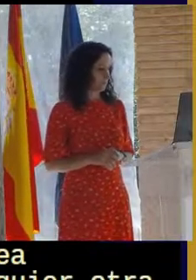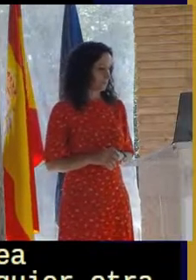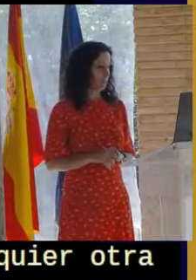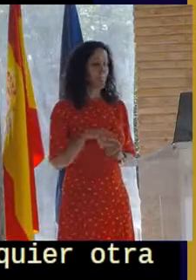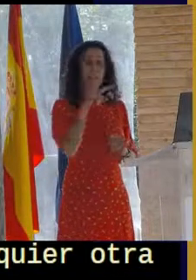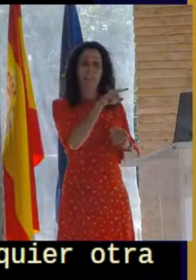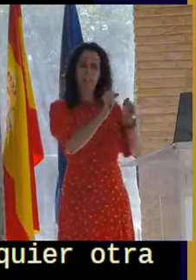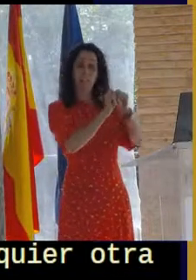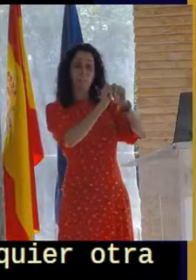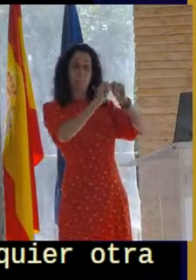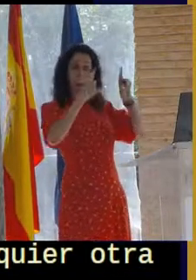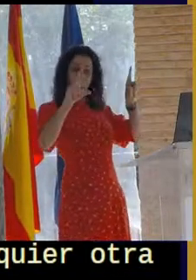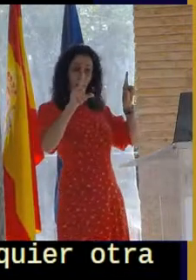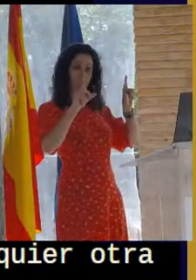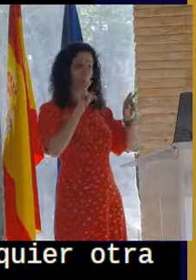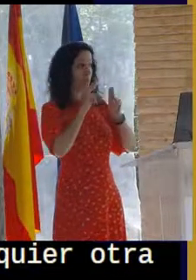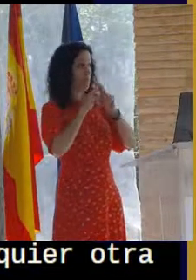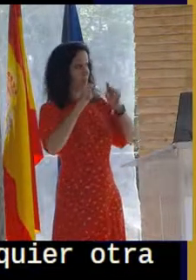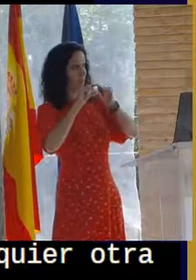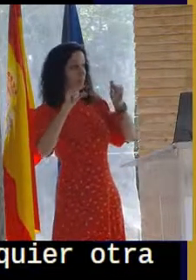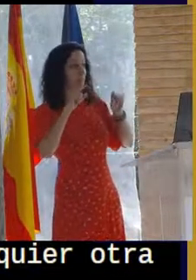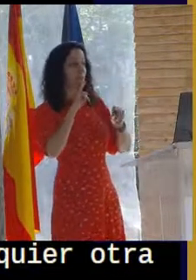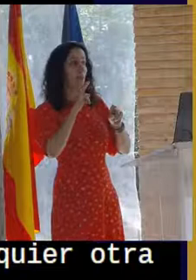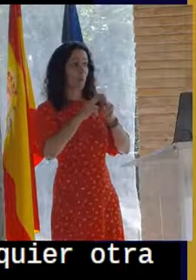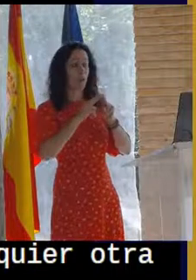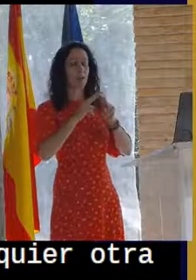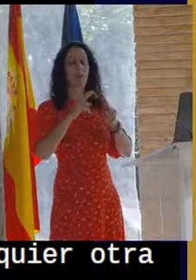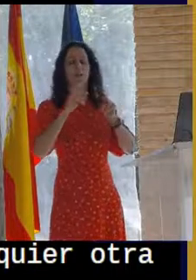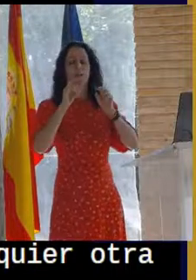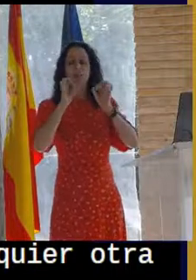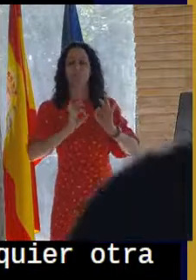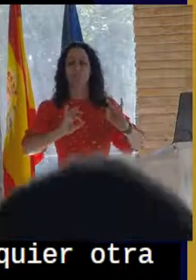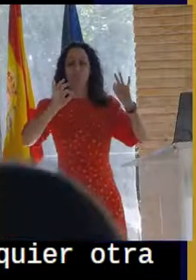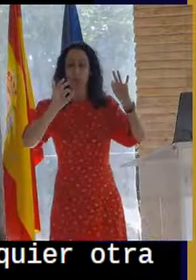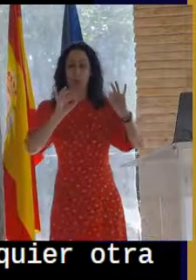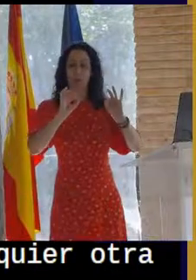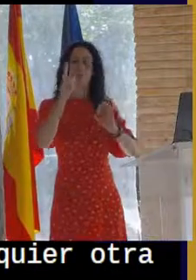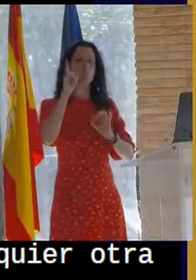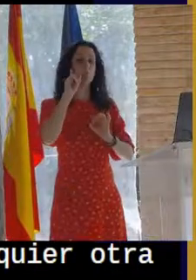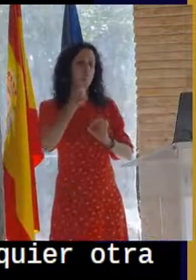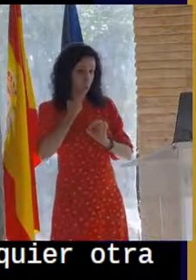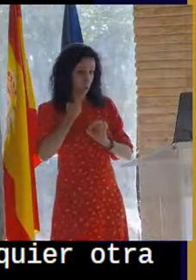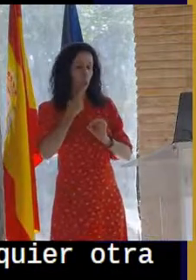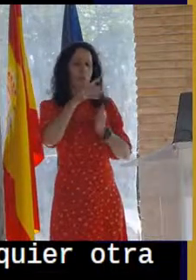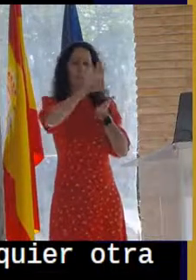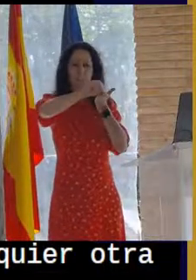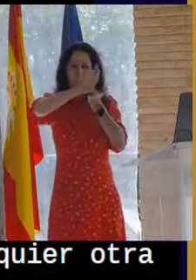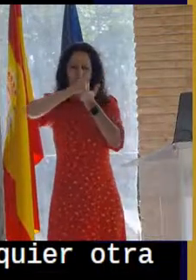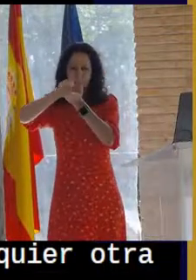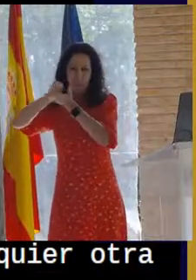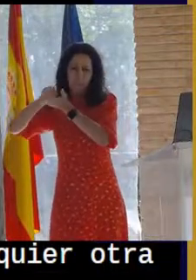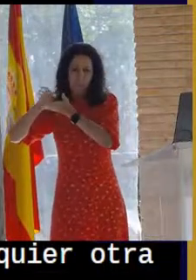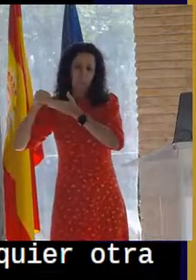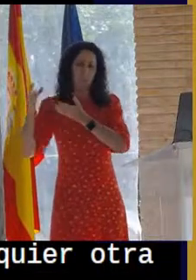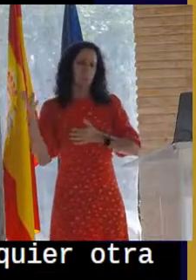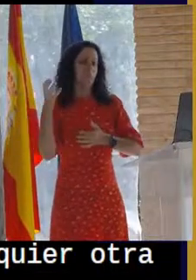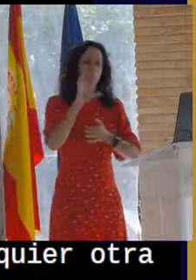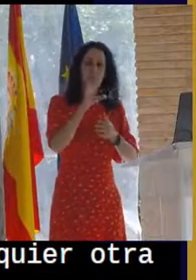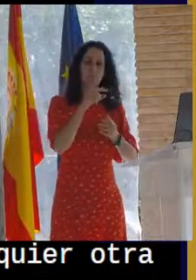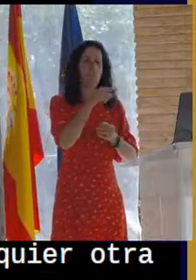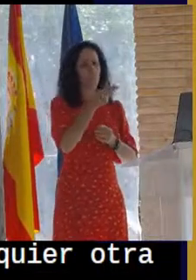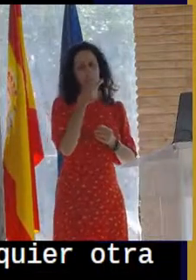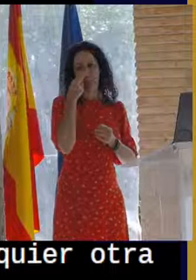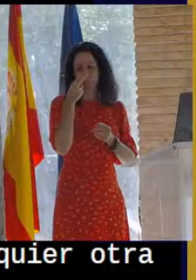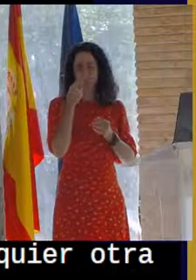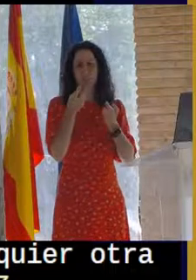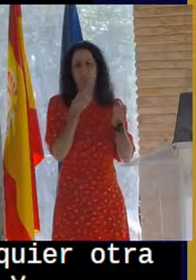lengua oral este mapa eh es el de donde recoge